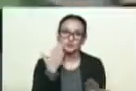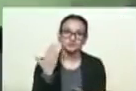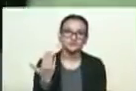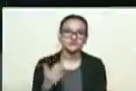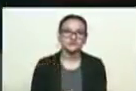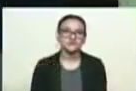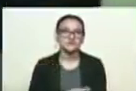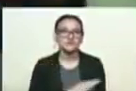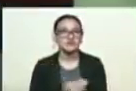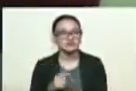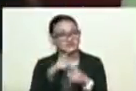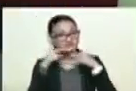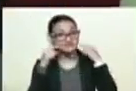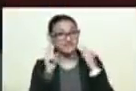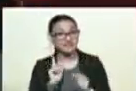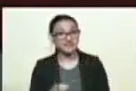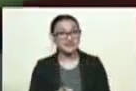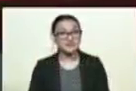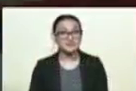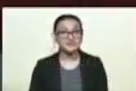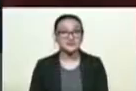¡Fuerza! Sonríe, Pedro, sonríe.